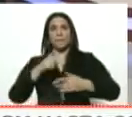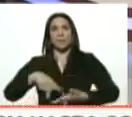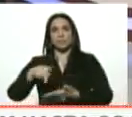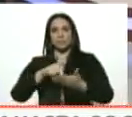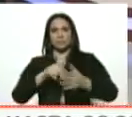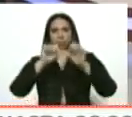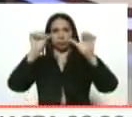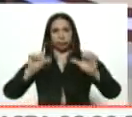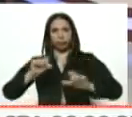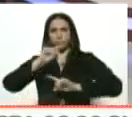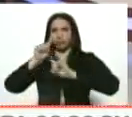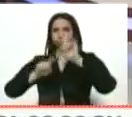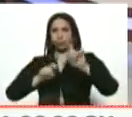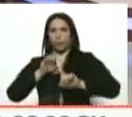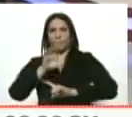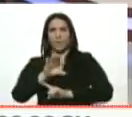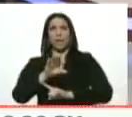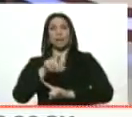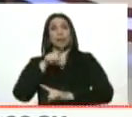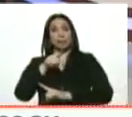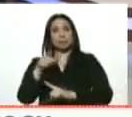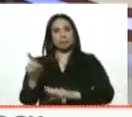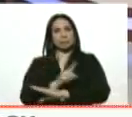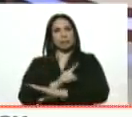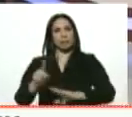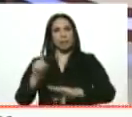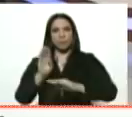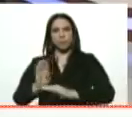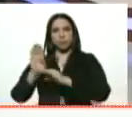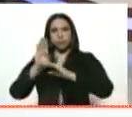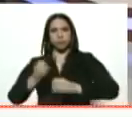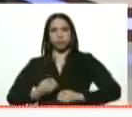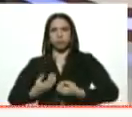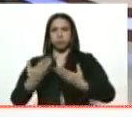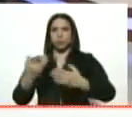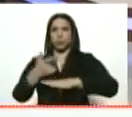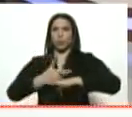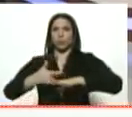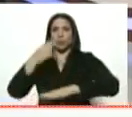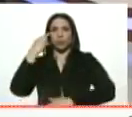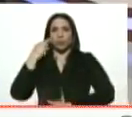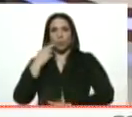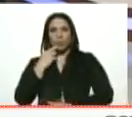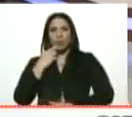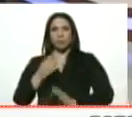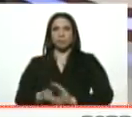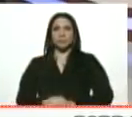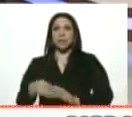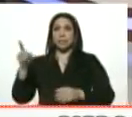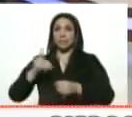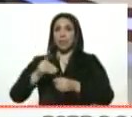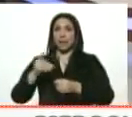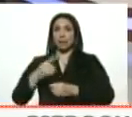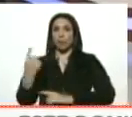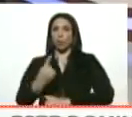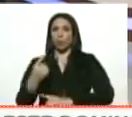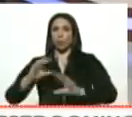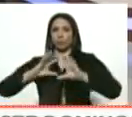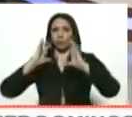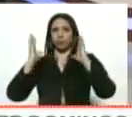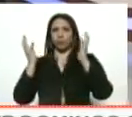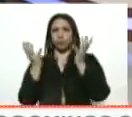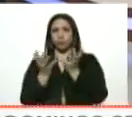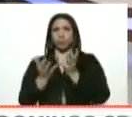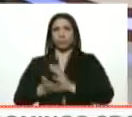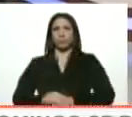encuesta Patria, para que así se acelere la protección que le brinde el gobierno bolivariano con una big data única a nivel